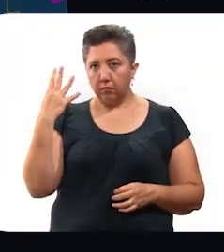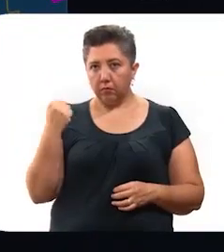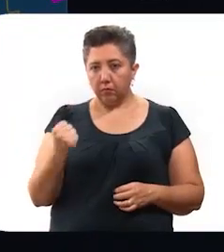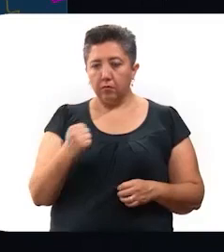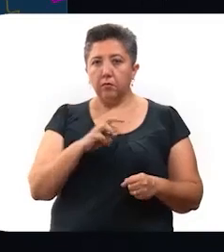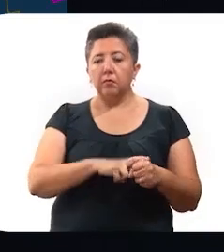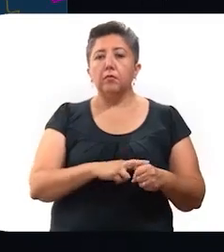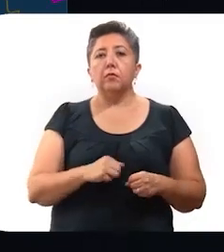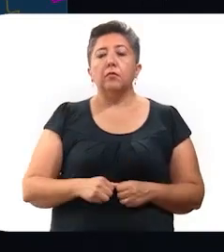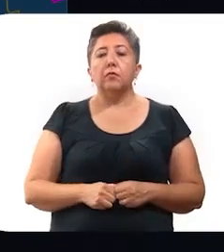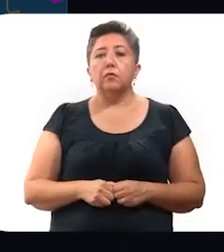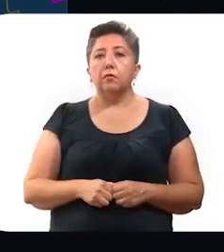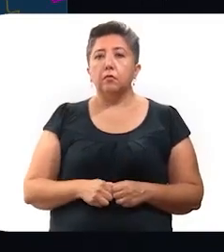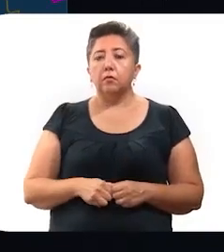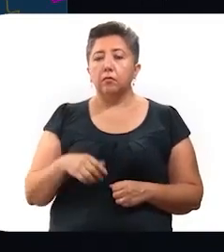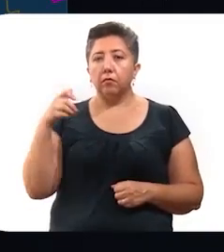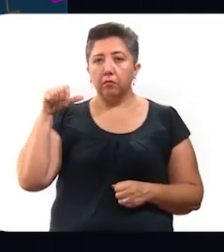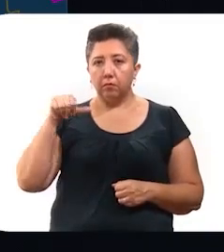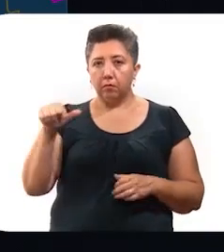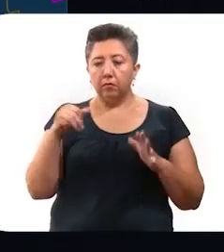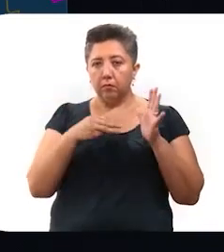10.899 en la zona sur,